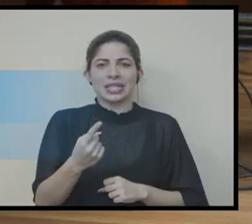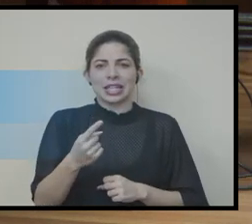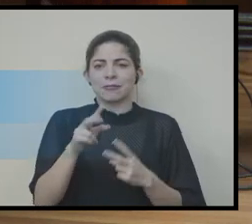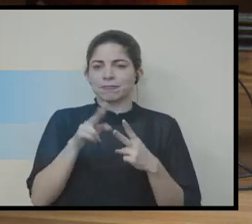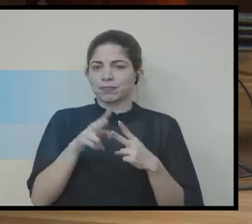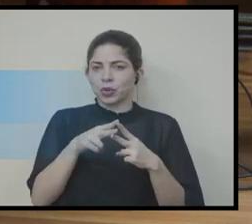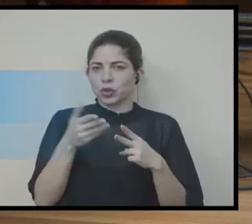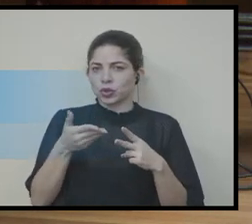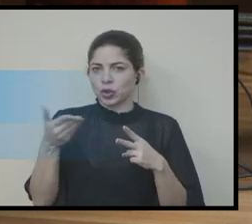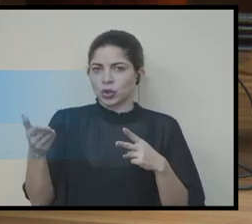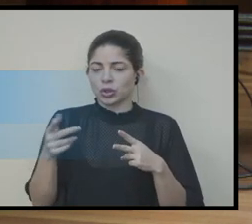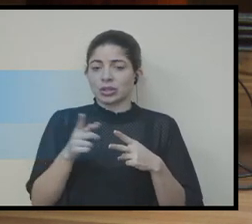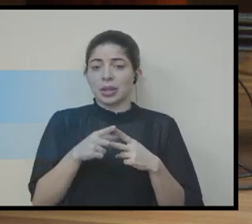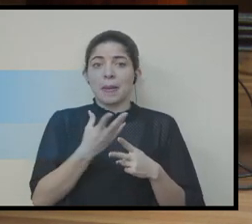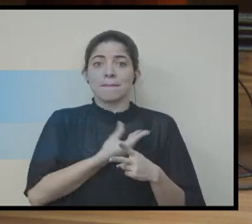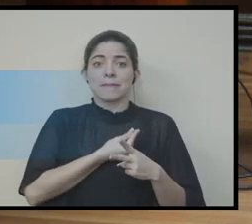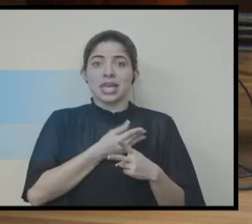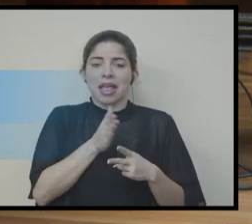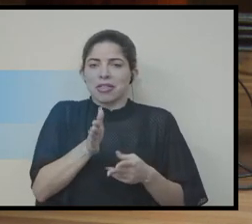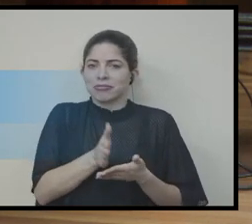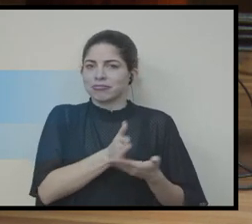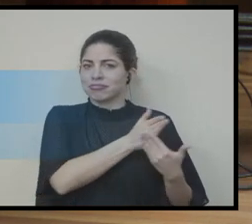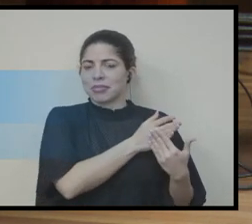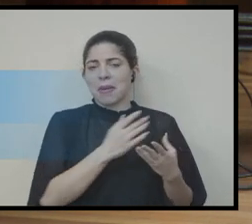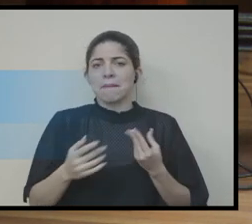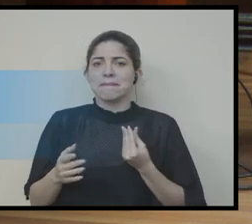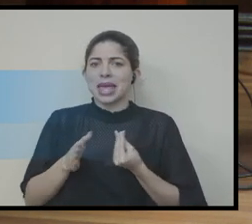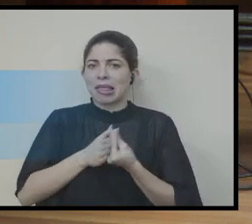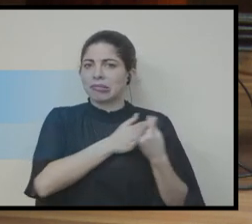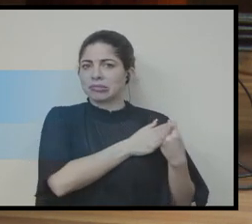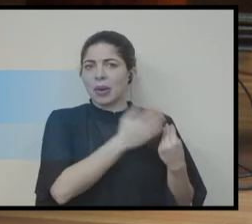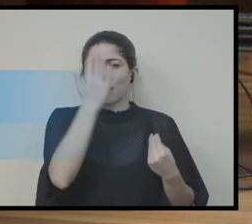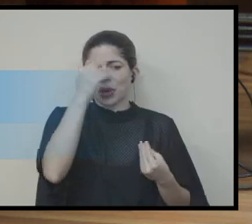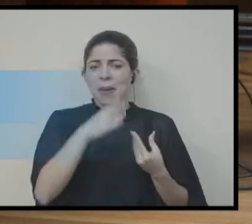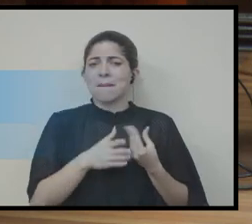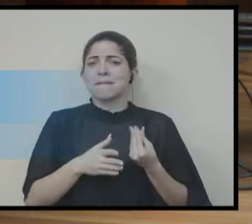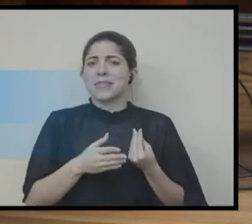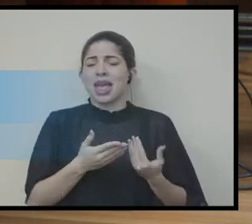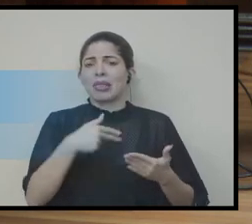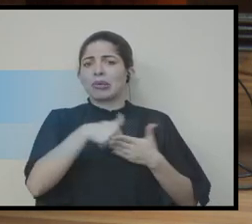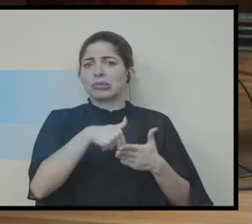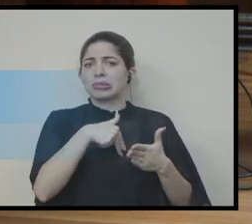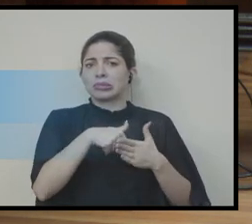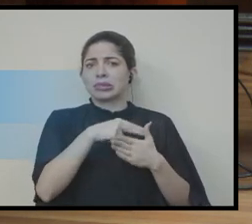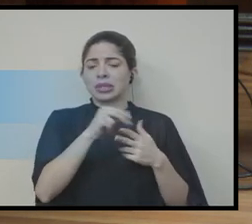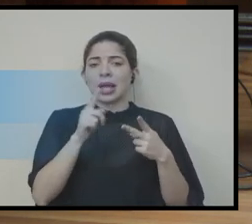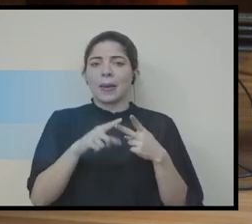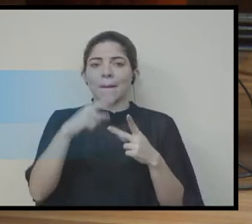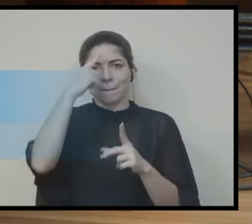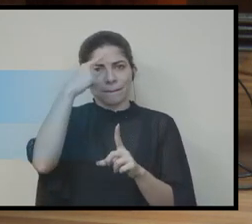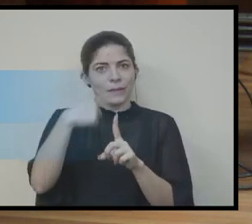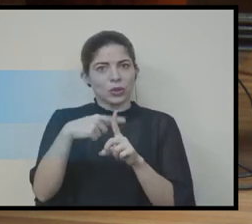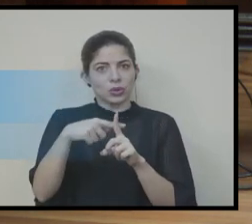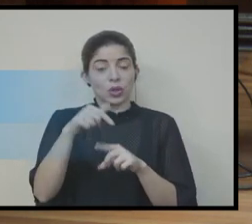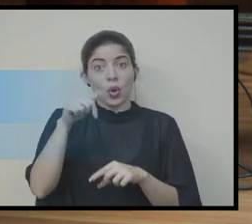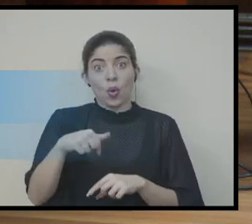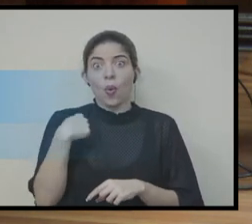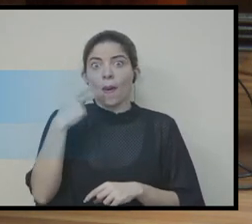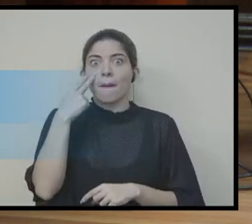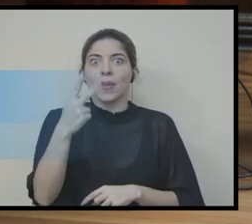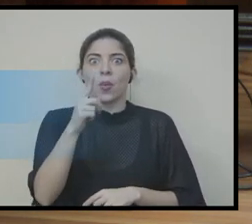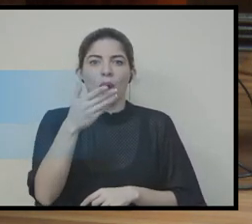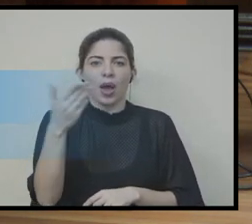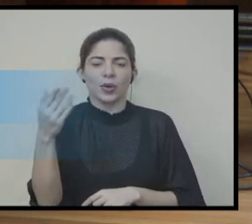dos cosas. Dejar el miedo, porque nos frena, y ser positivos. Hoy vi una cosa